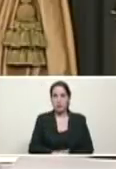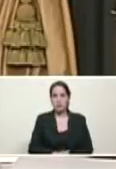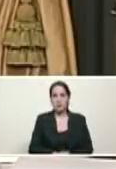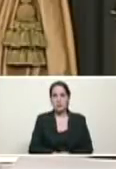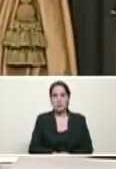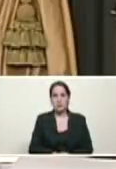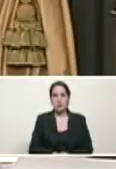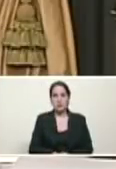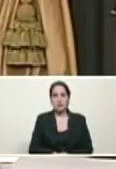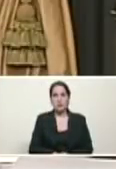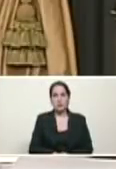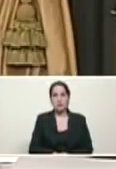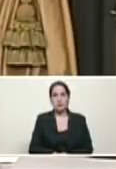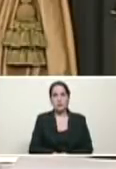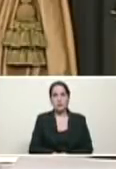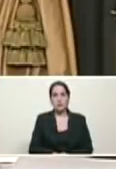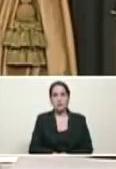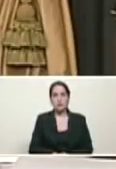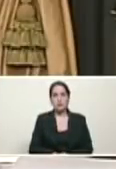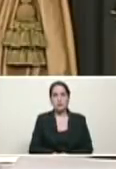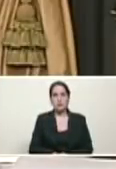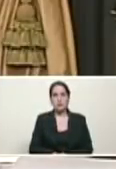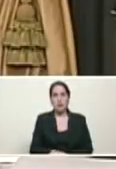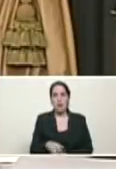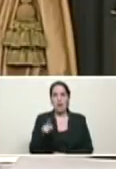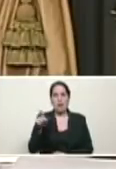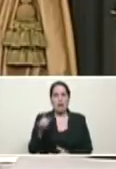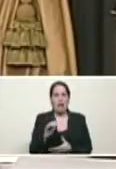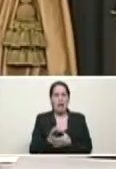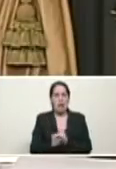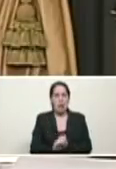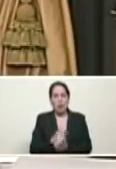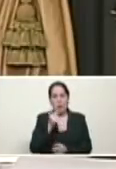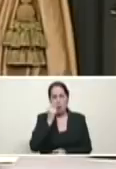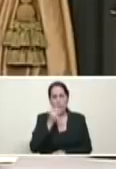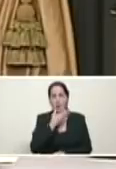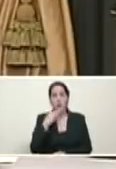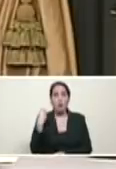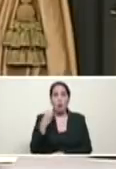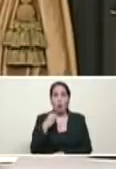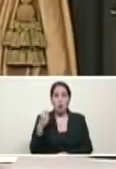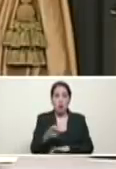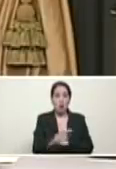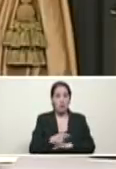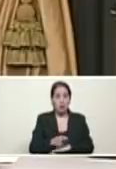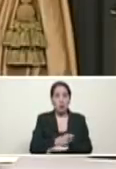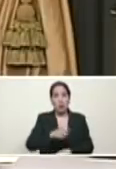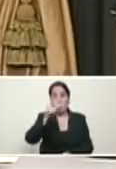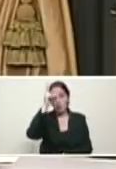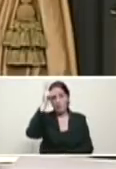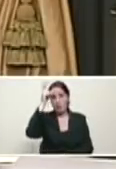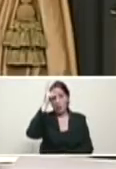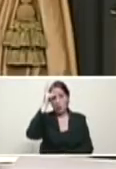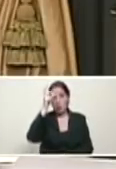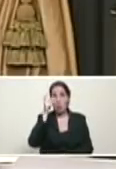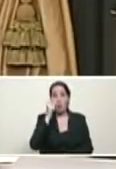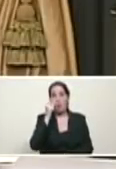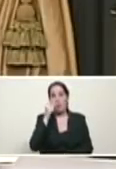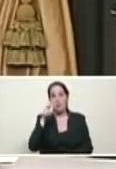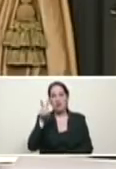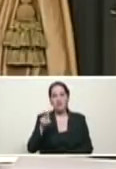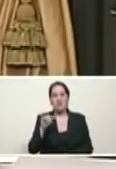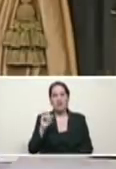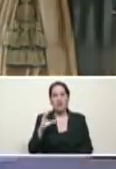Allá está el compañero joven gobernador del pueblo falconiano, Víctor Clark,